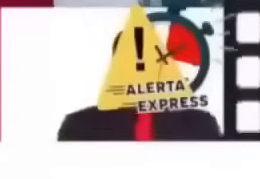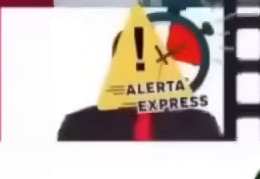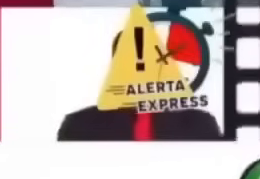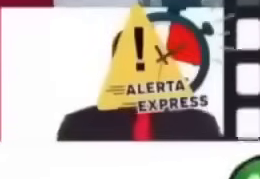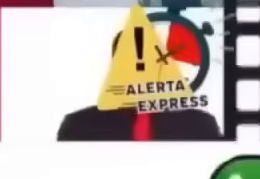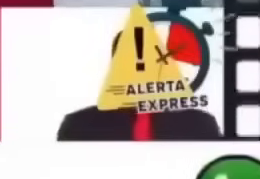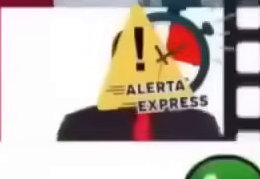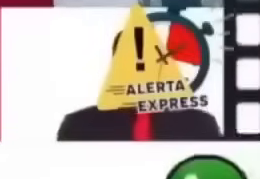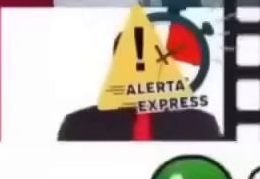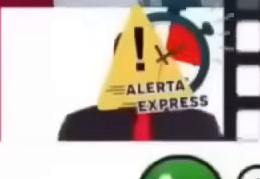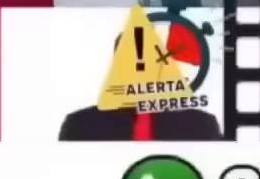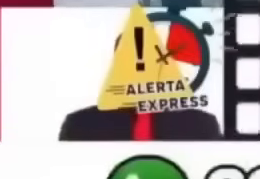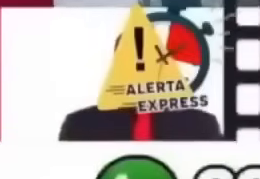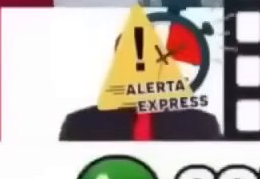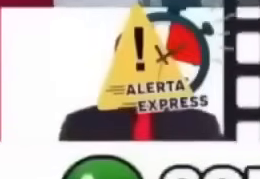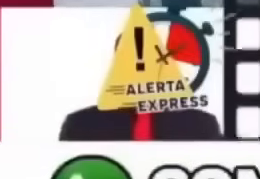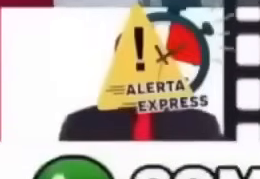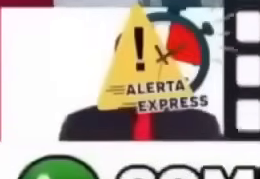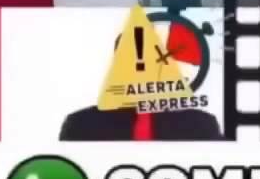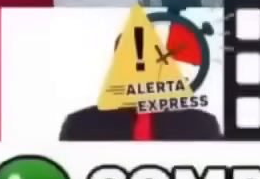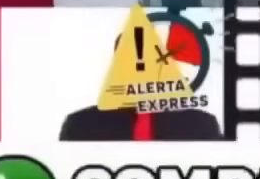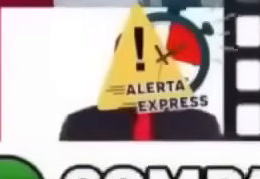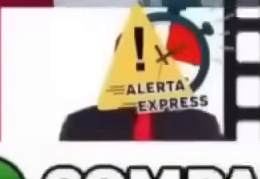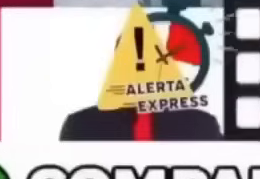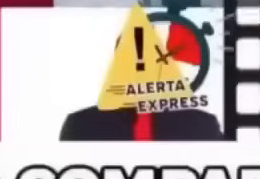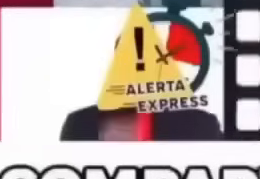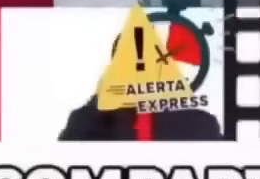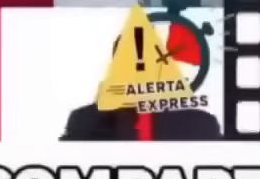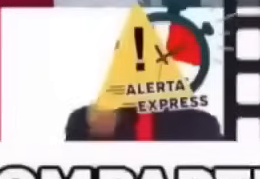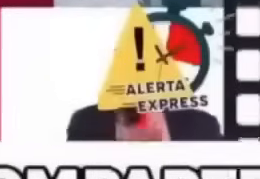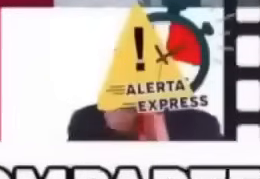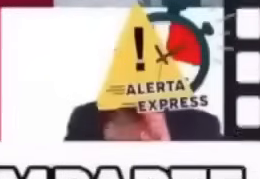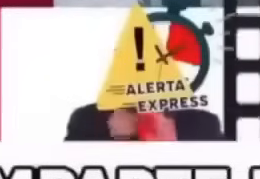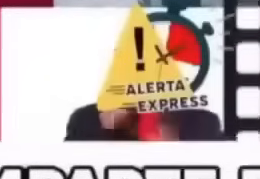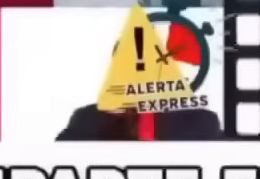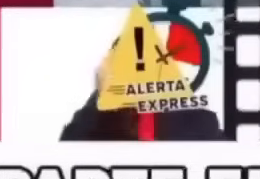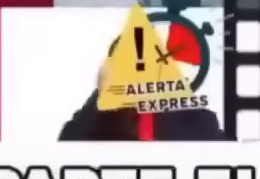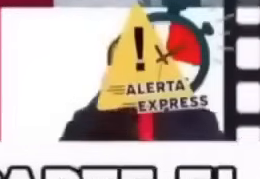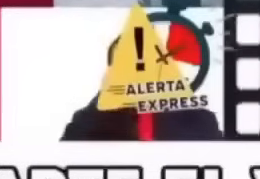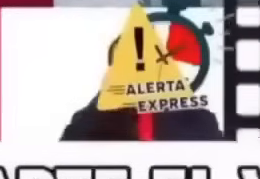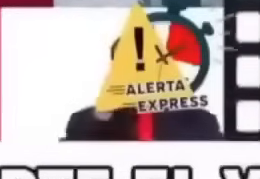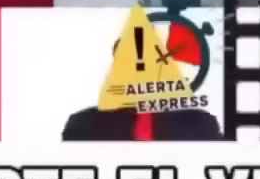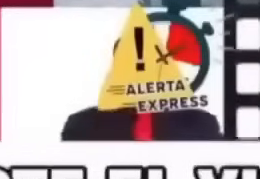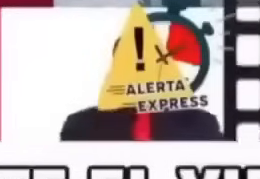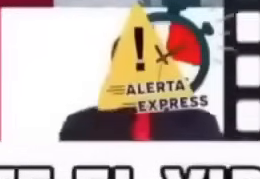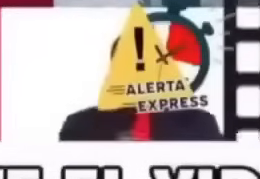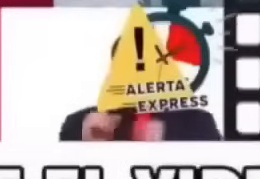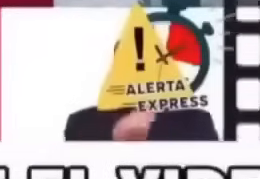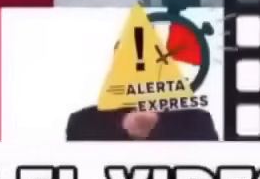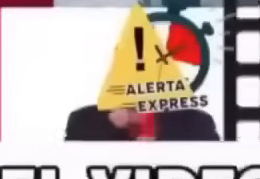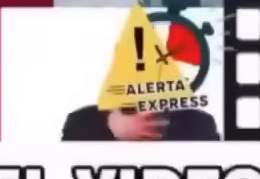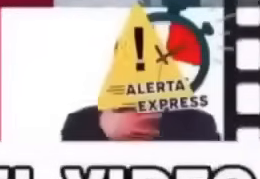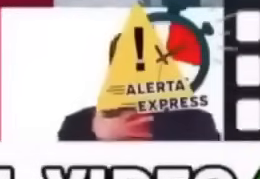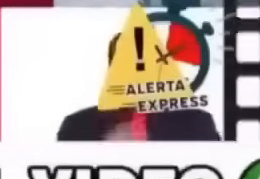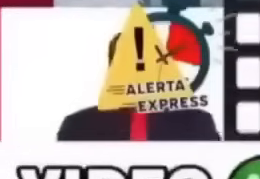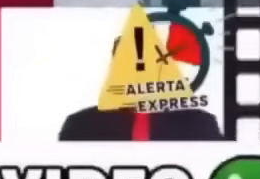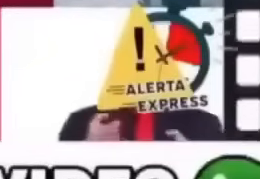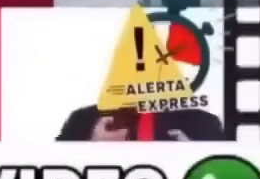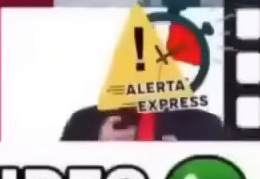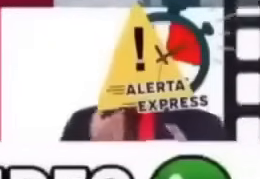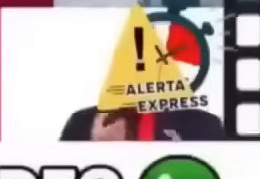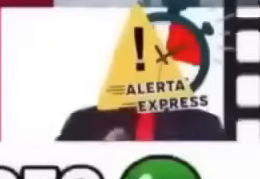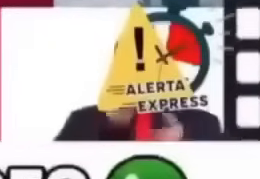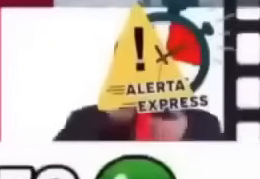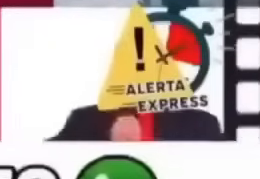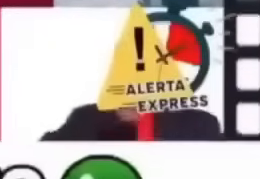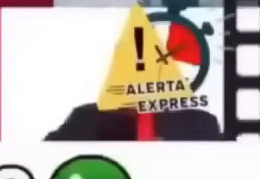O sea, en el periodo de la reconstrucción, ¿se acuerdan ustedes todo aquel escándalo que hubo de recursos públicos